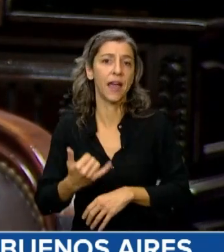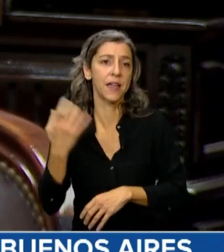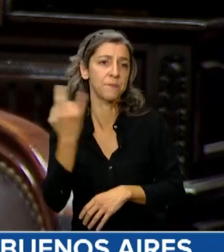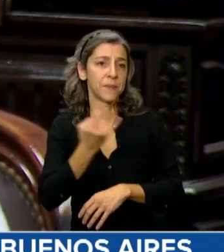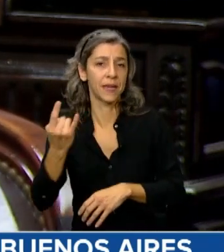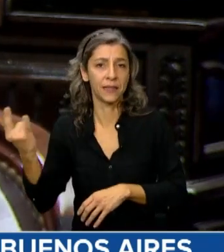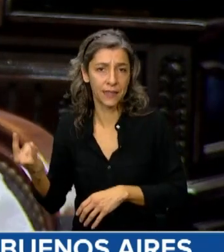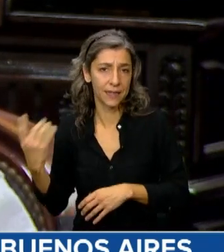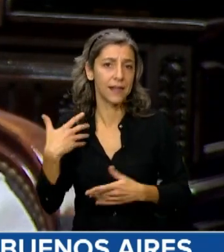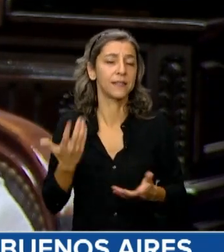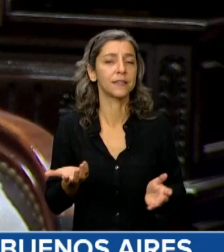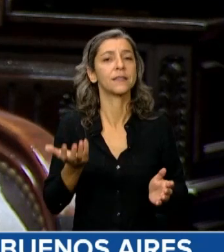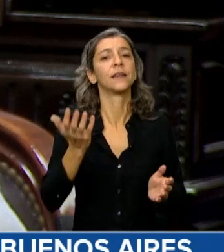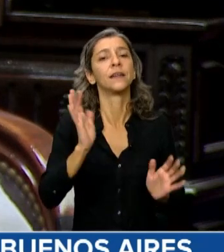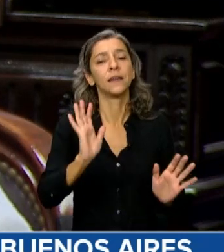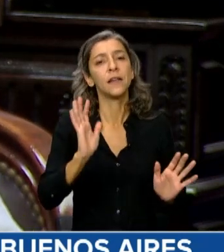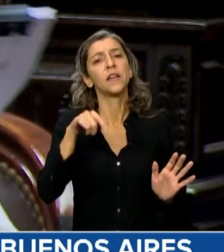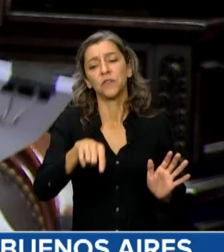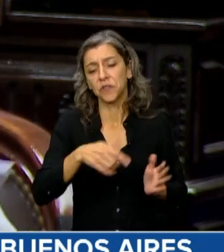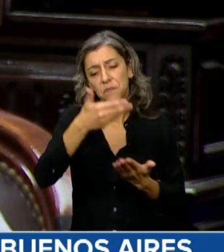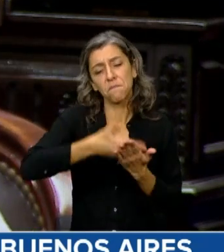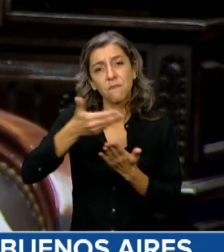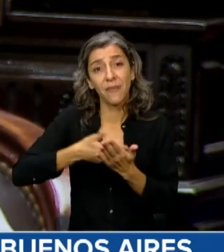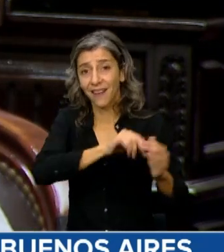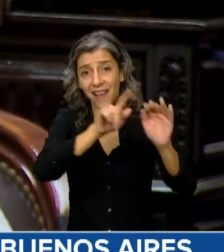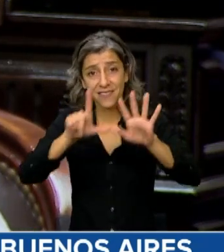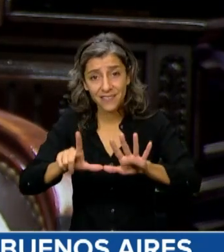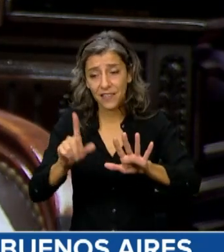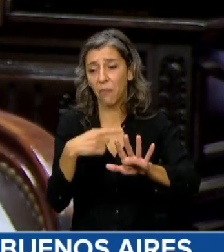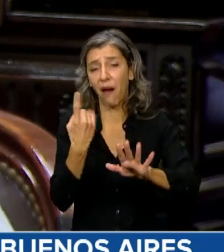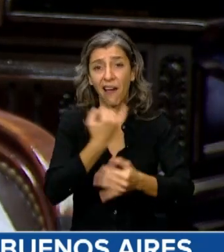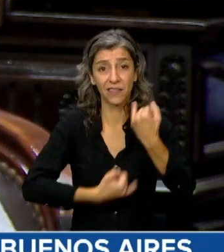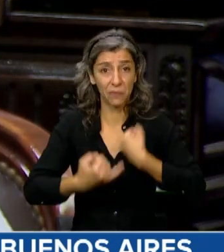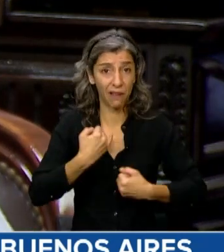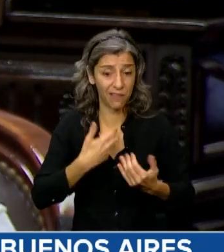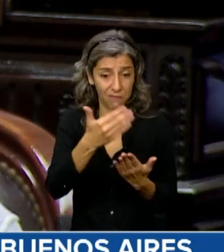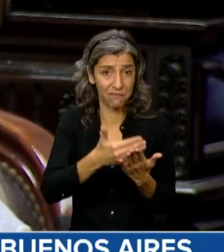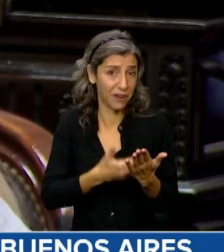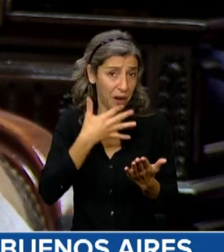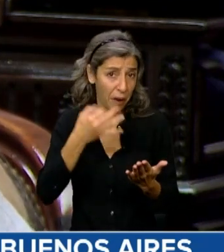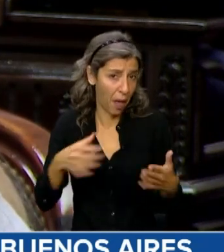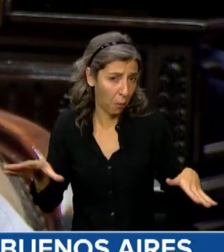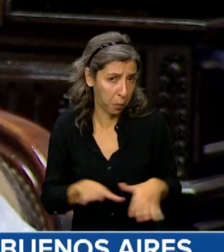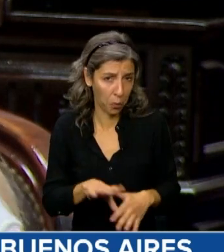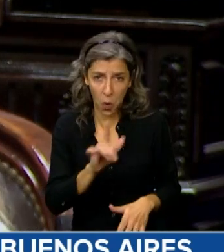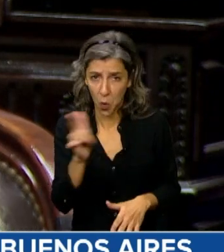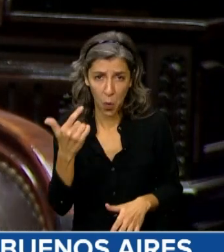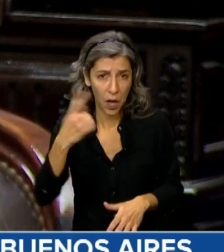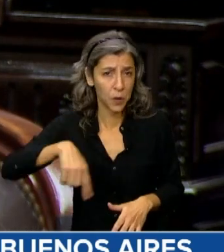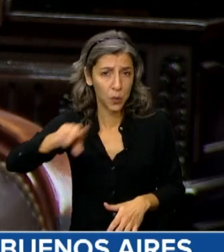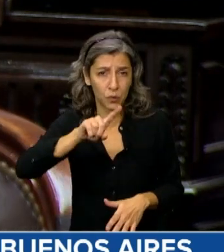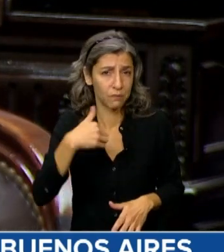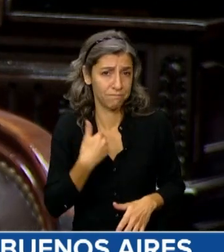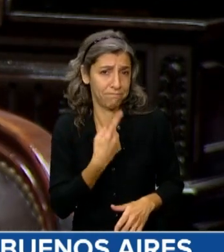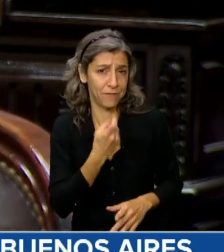mentiras. 7 páginas para explicarnos una proscripción que no es proscripción, para sacar de la causa vialidad, ignorando